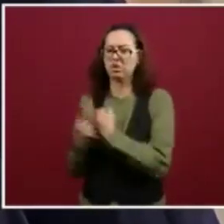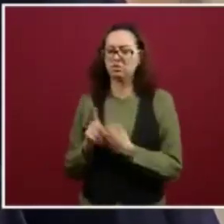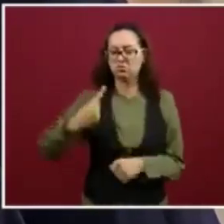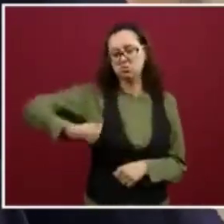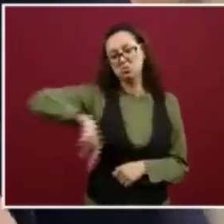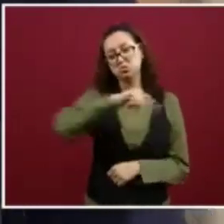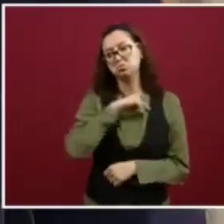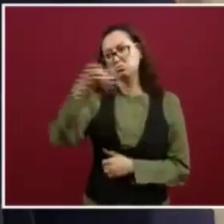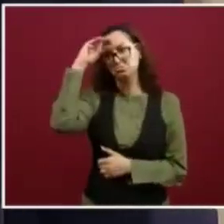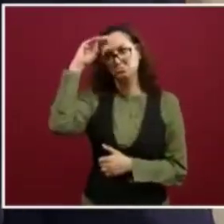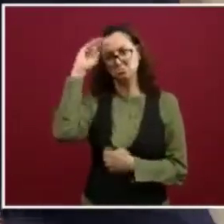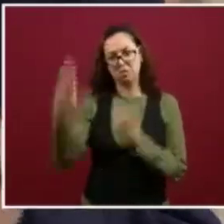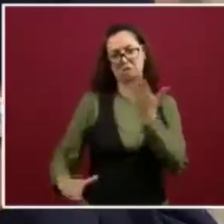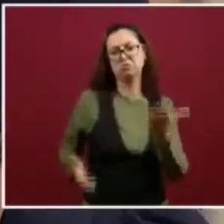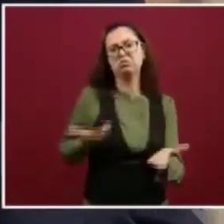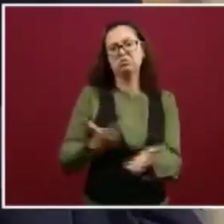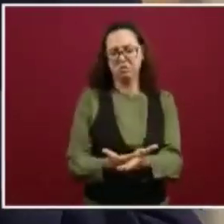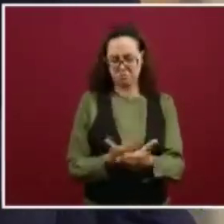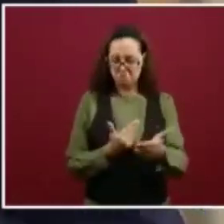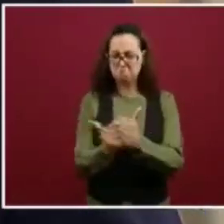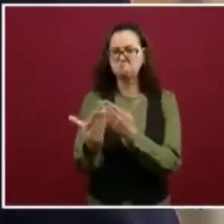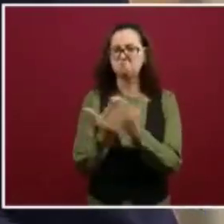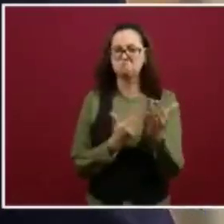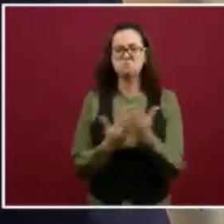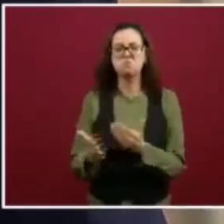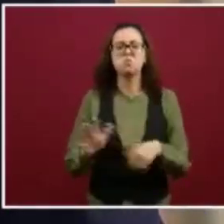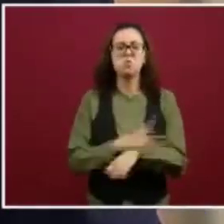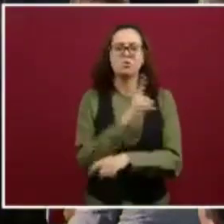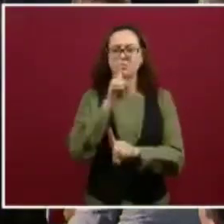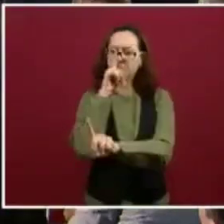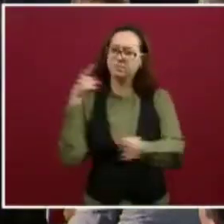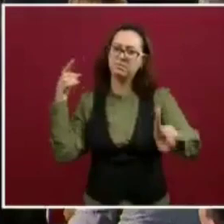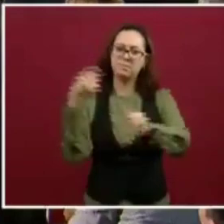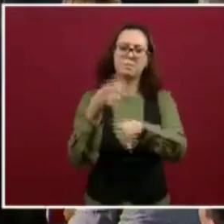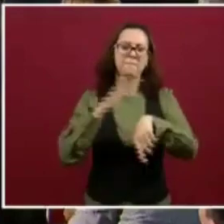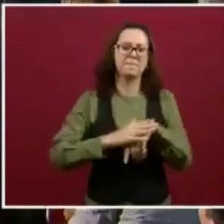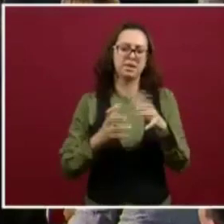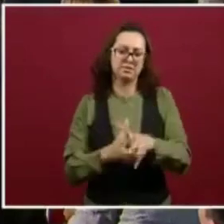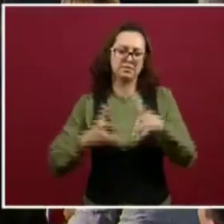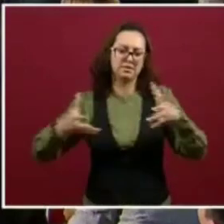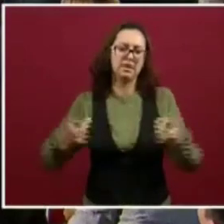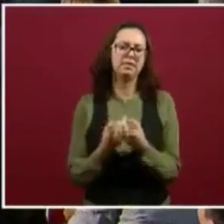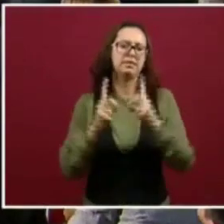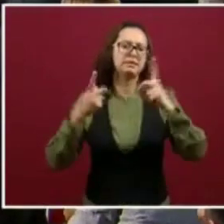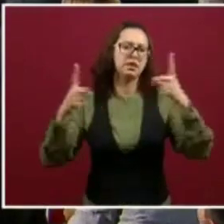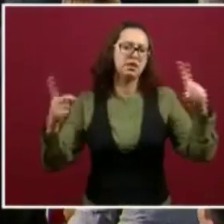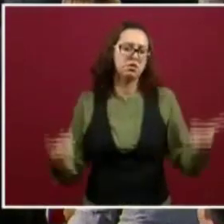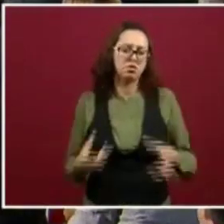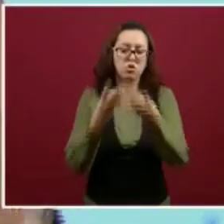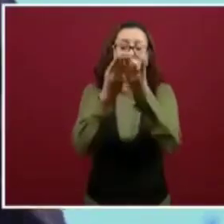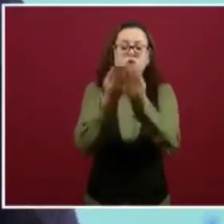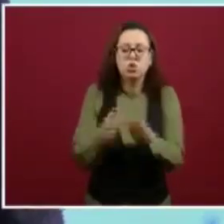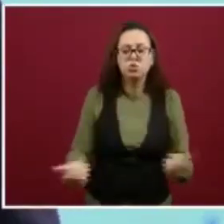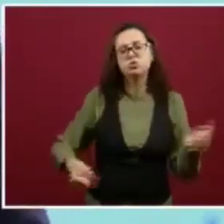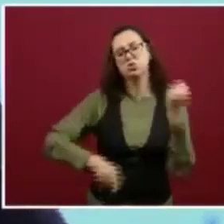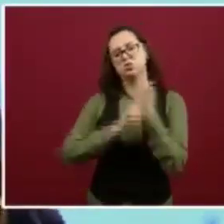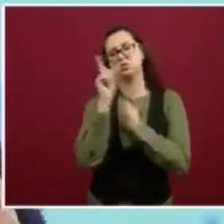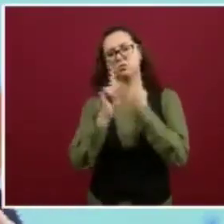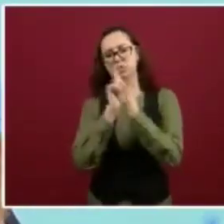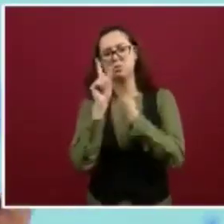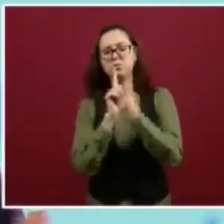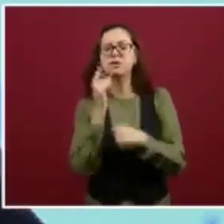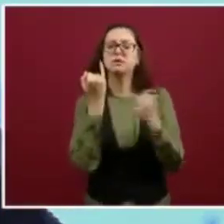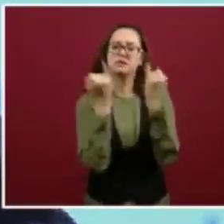innovadora. ¿Por qué? Porque pone al desarrollo en el centro, el desarrollo como la solución, y el desarrollo para que